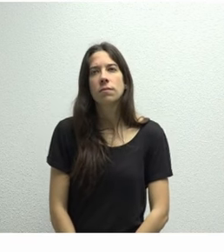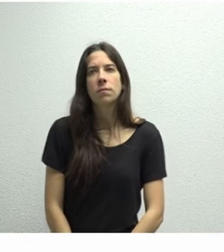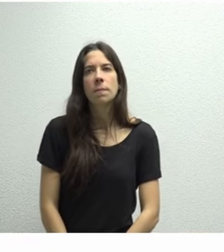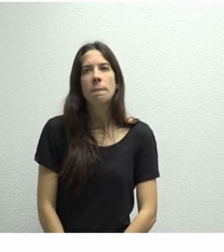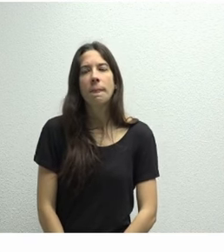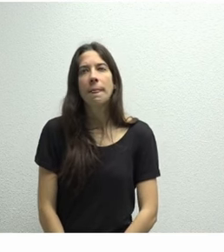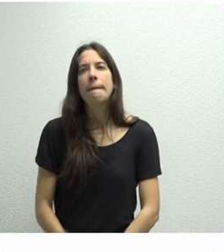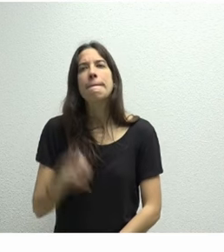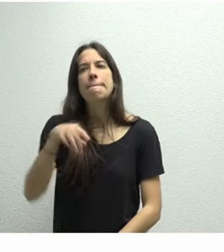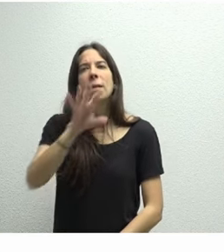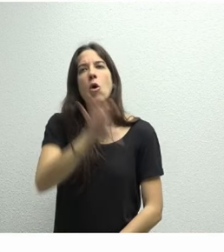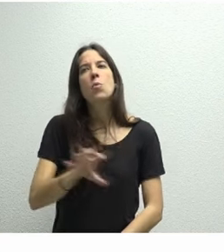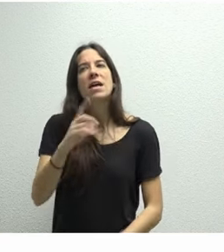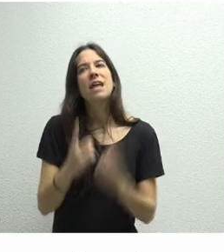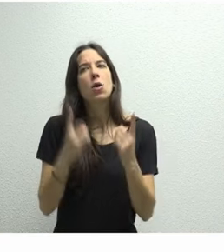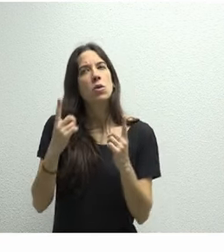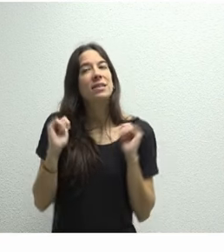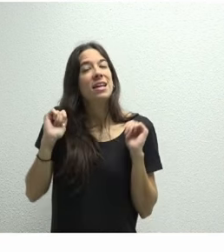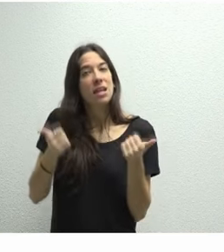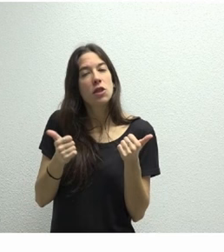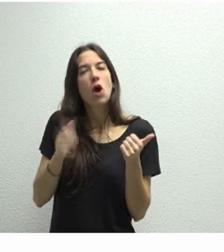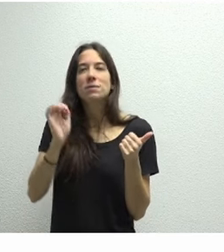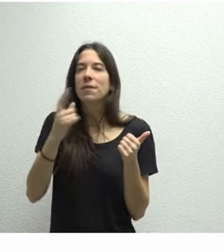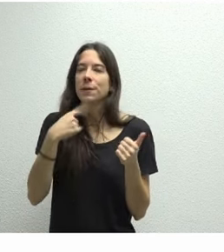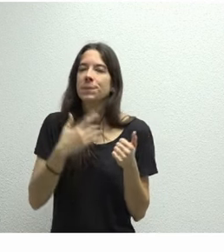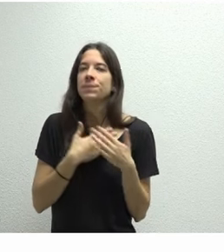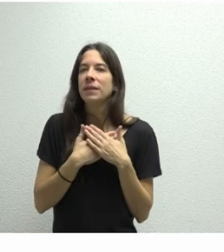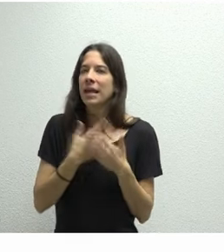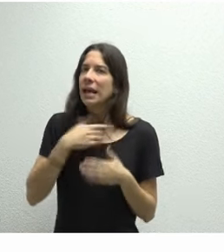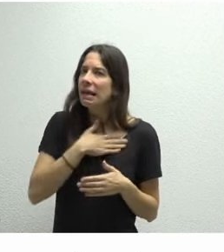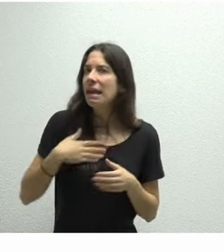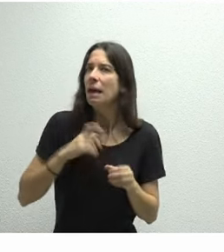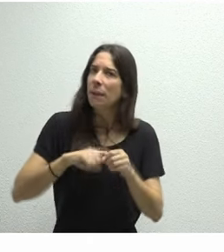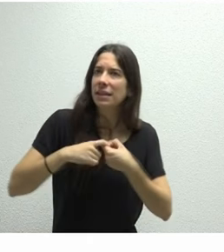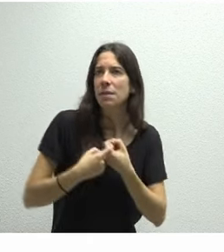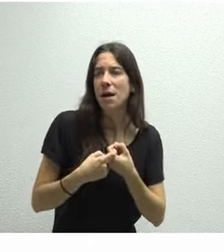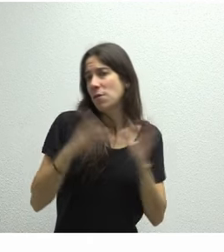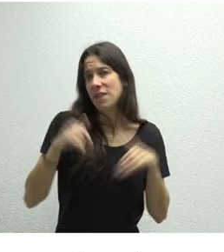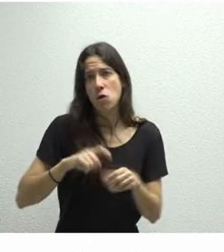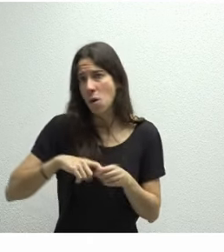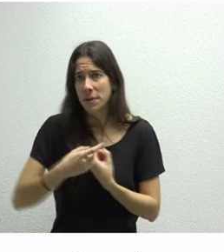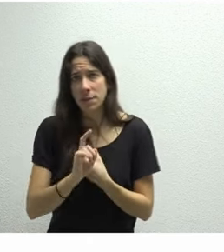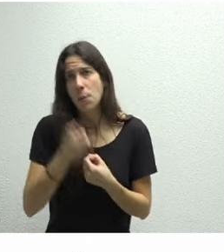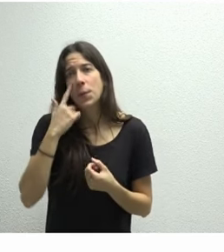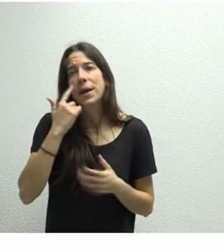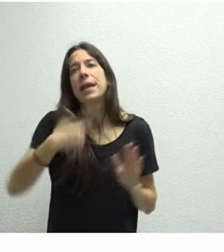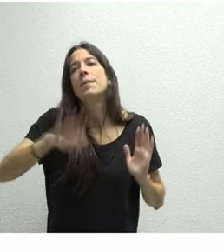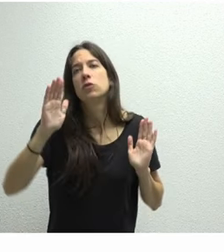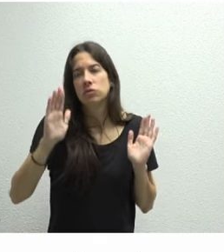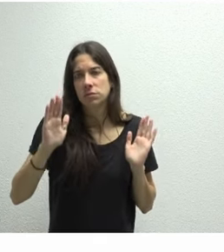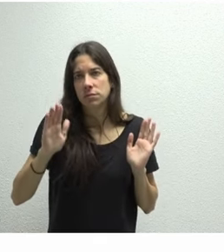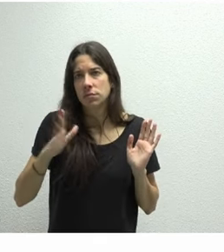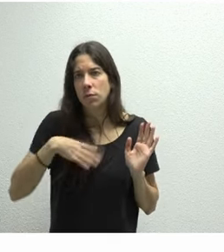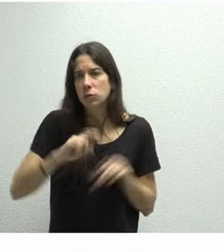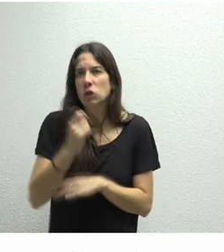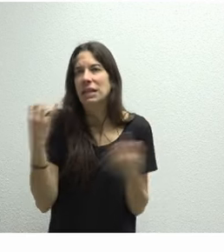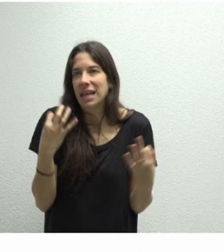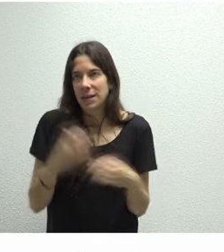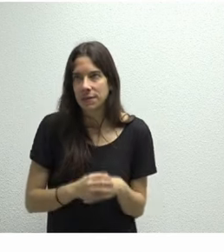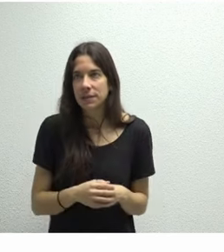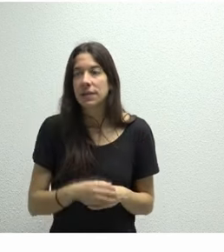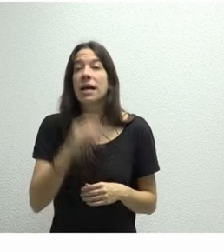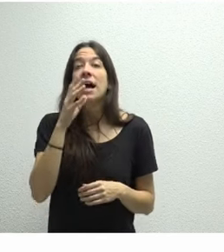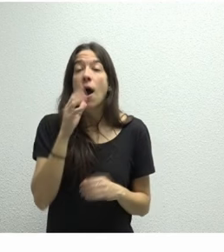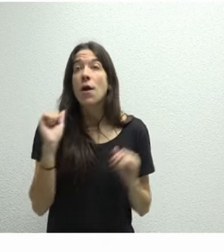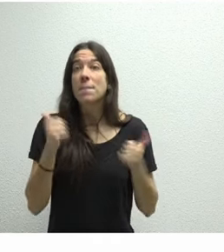inicio a pesar de su voluntad no han participado y veremos hasta dónde somos capaces de llegar no ahora empieza más o menos el